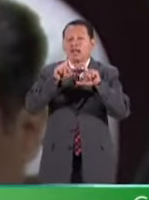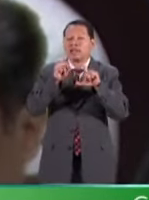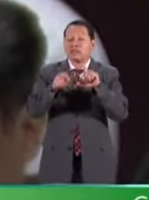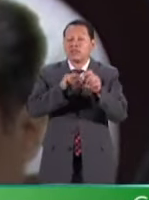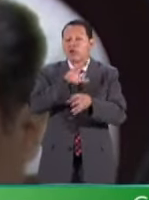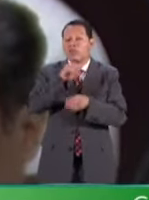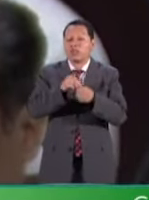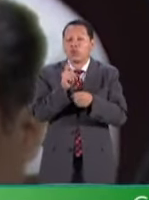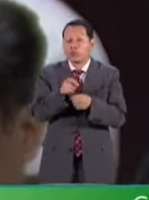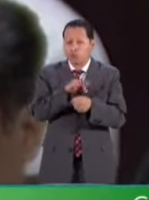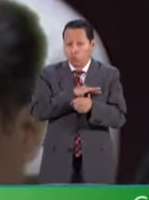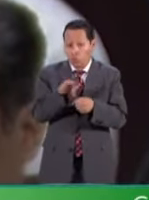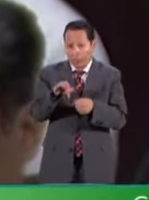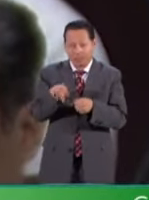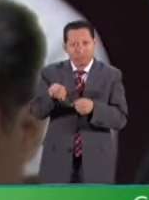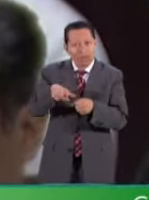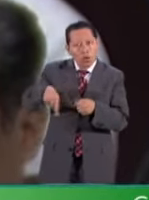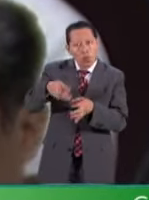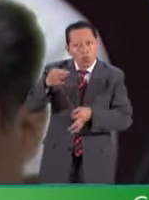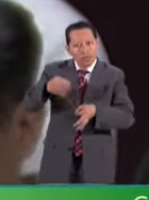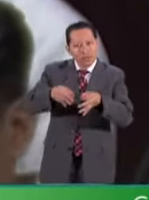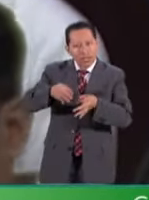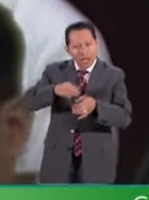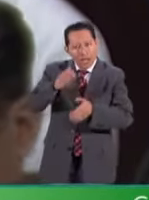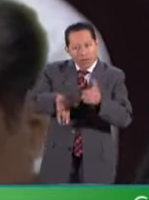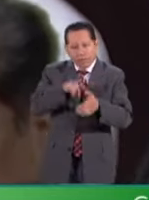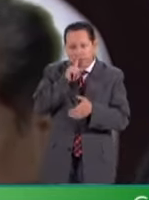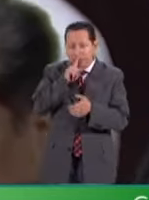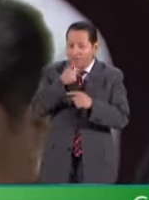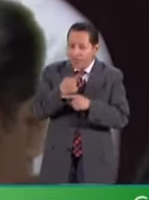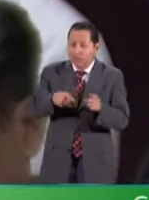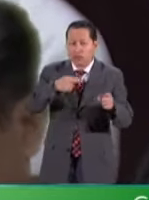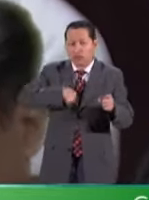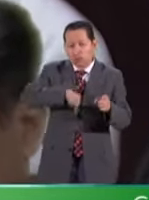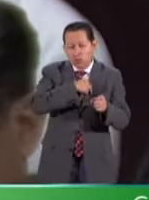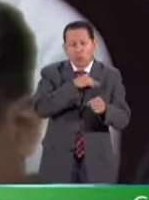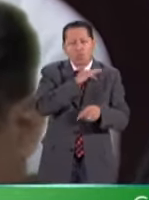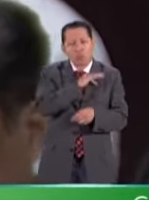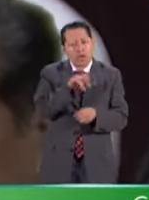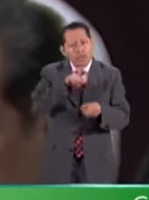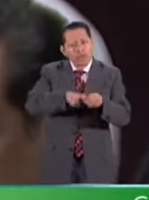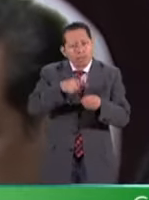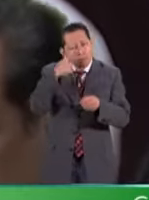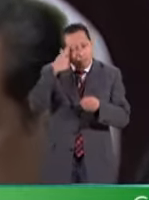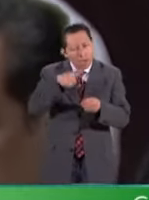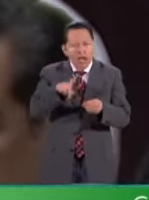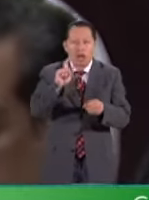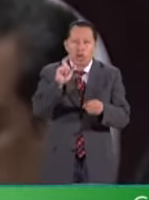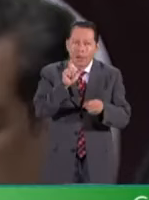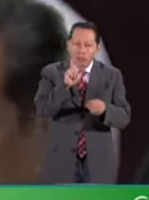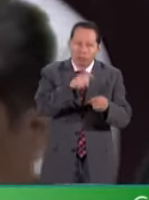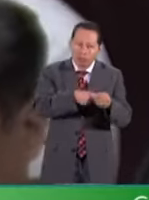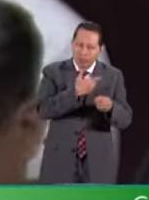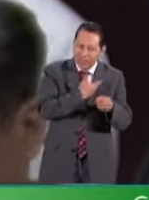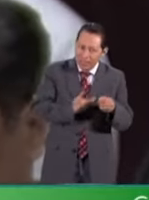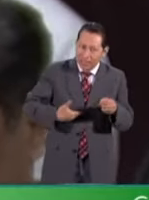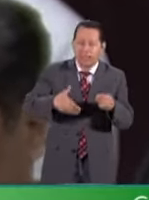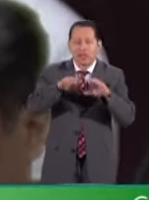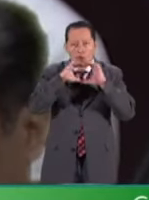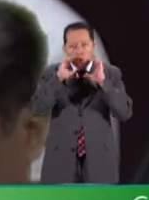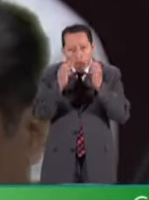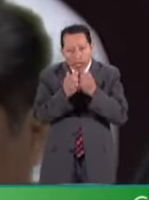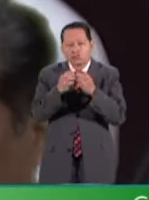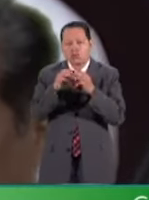poder judicial sino que es responsabilidad de quienes tenemos los medios en el ámbito ejecutivo legislativo y también en los